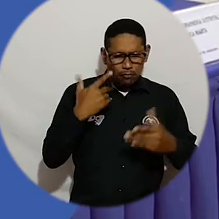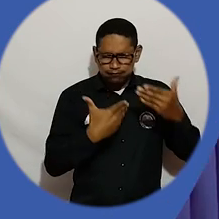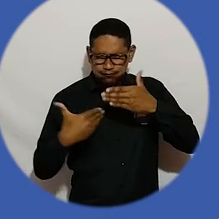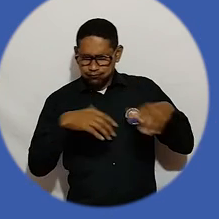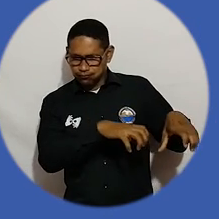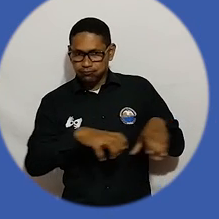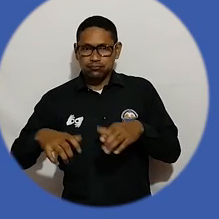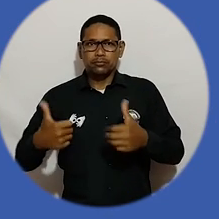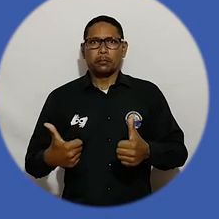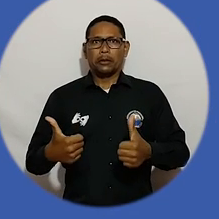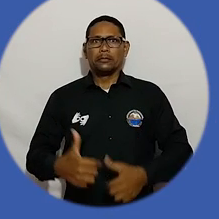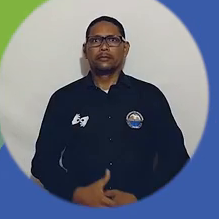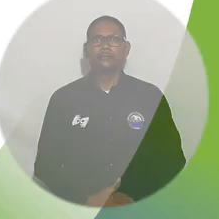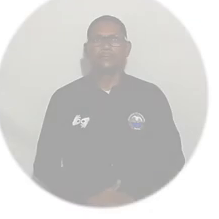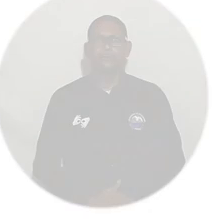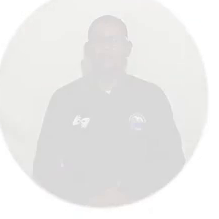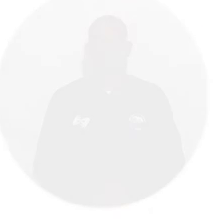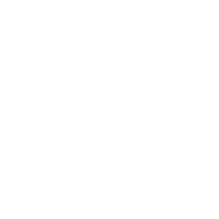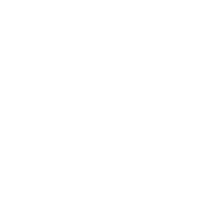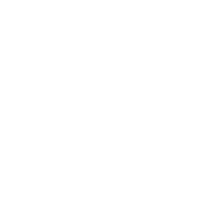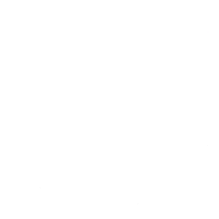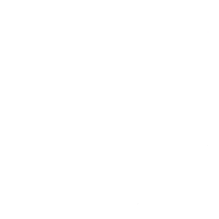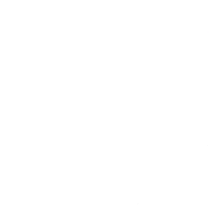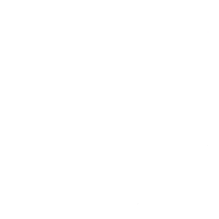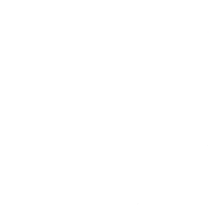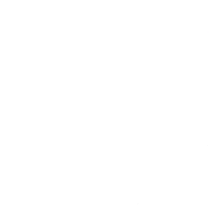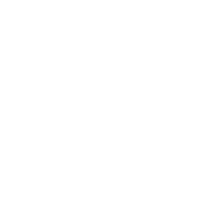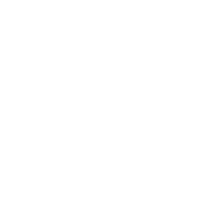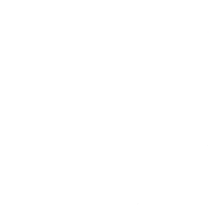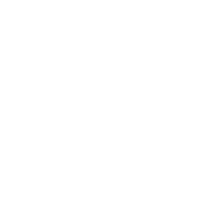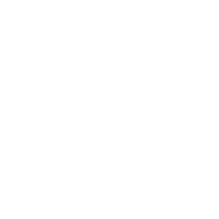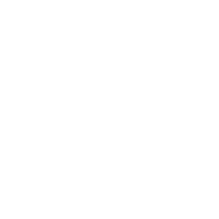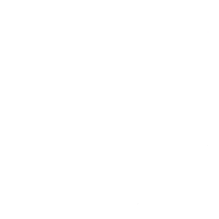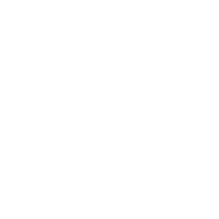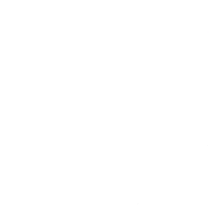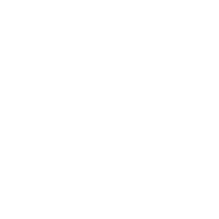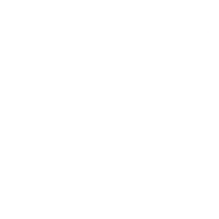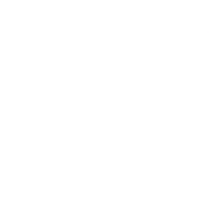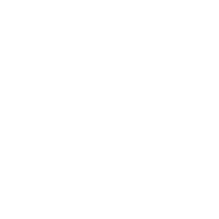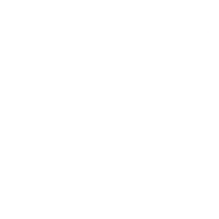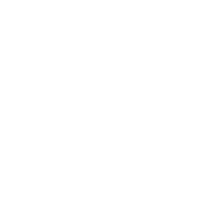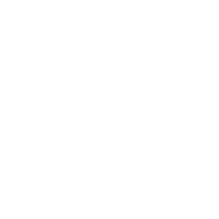vigilancia. Universidad del Magdalena. Aún más incluyente e innovadora.